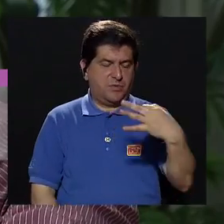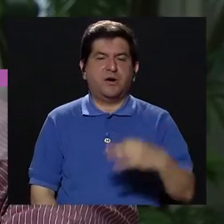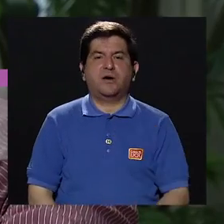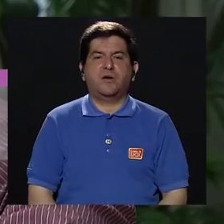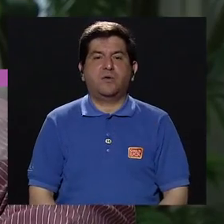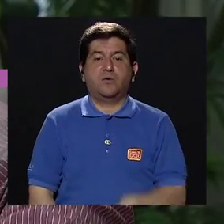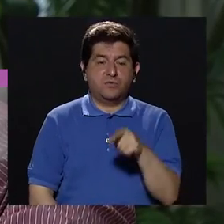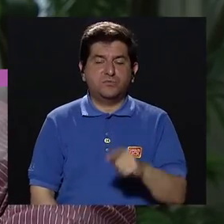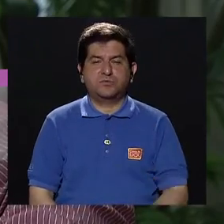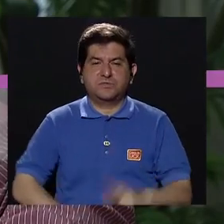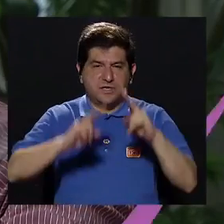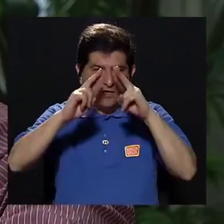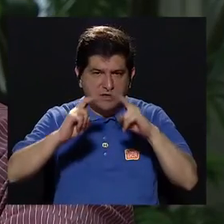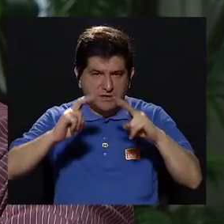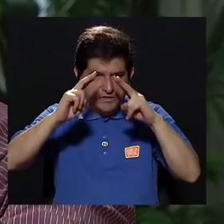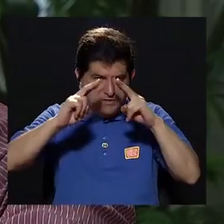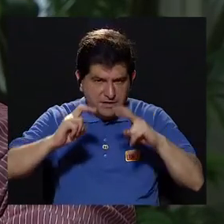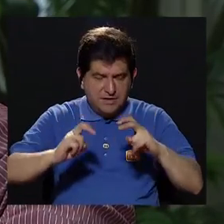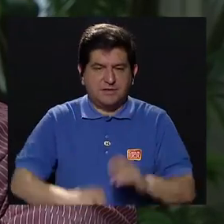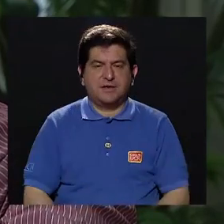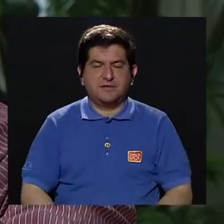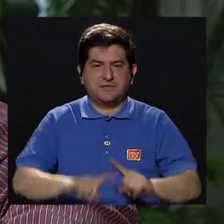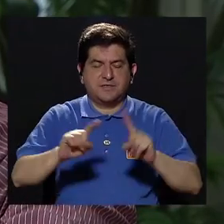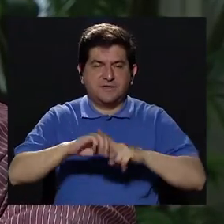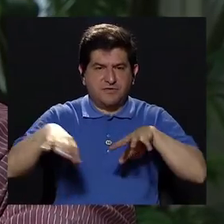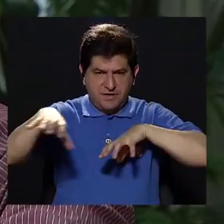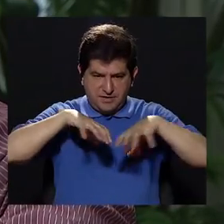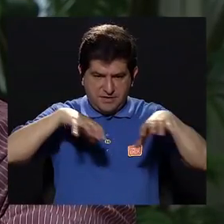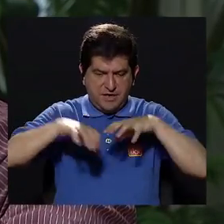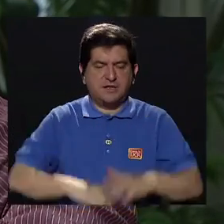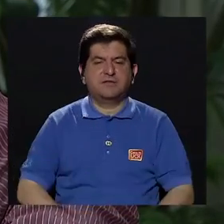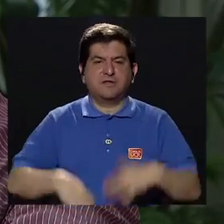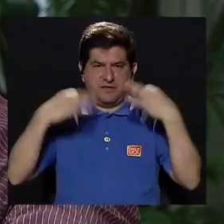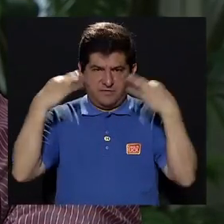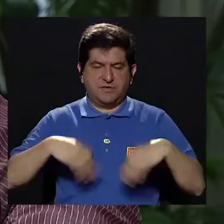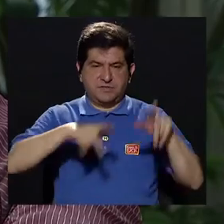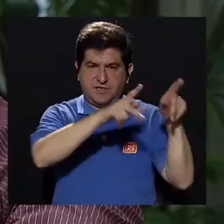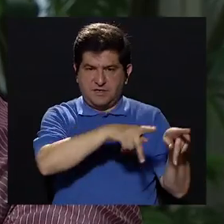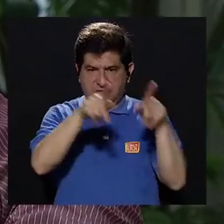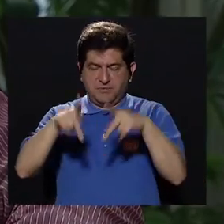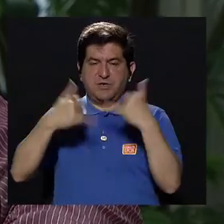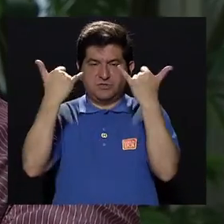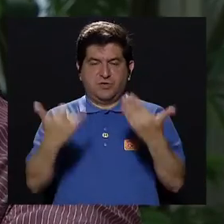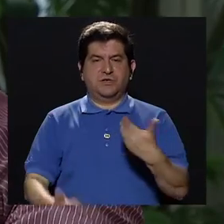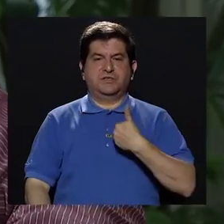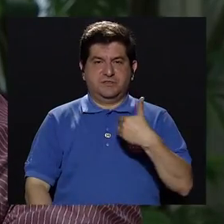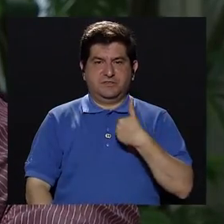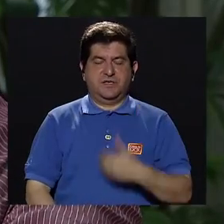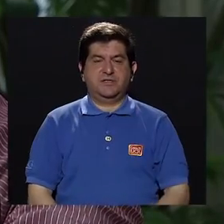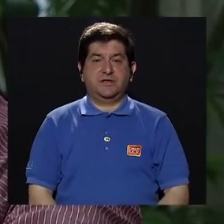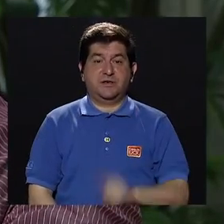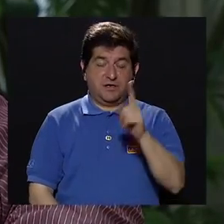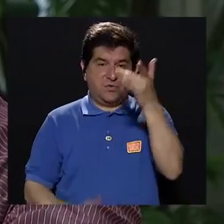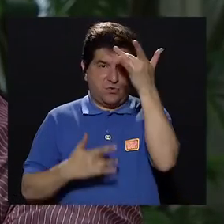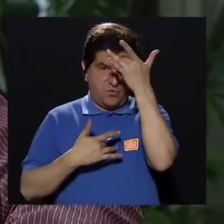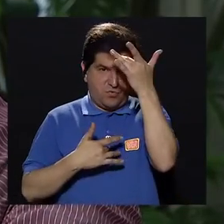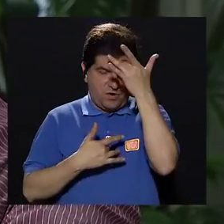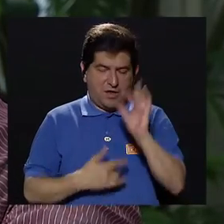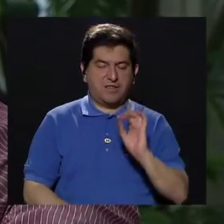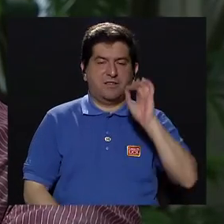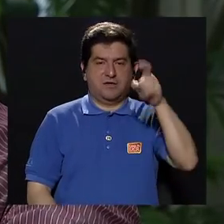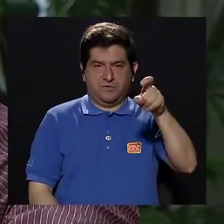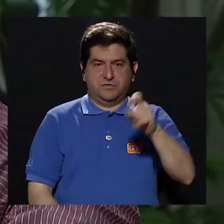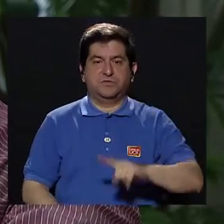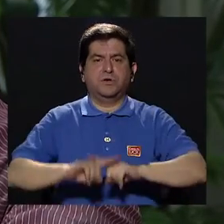cotidiano hacen una prescripción de una serie de ejercicios para personas, ¿verdad?, que ya tienen de base una